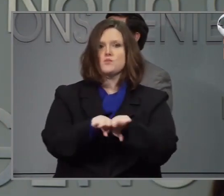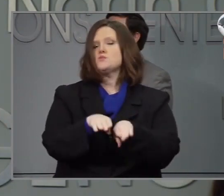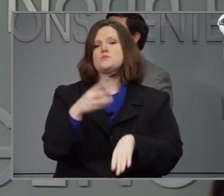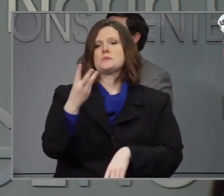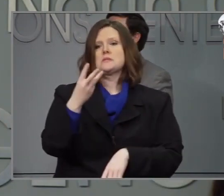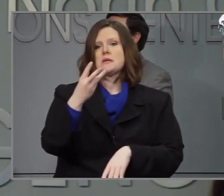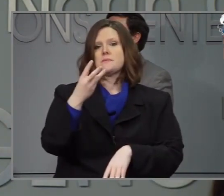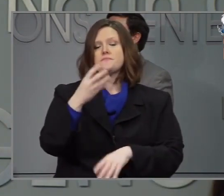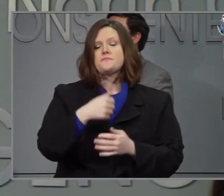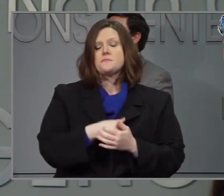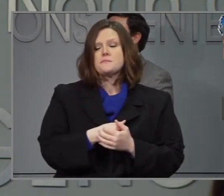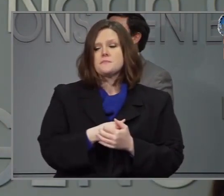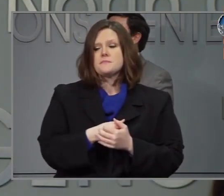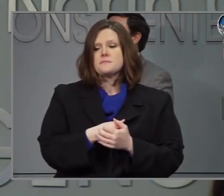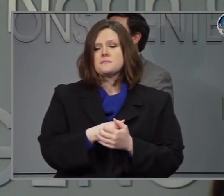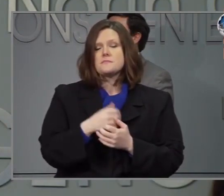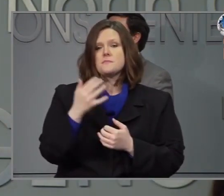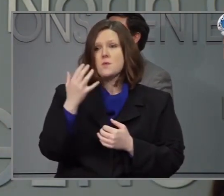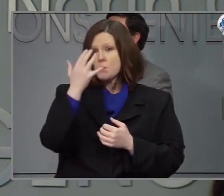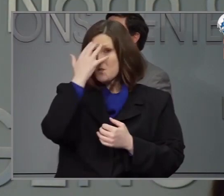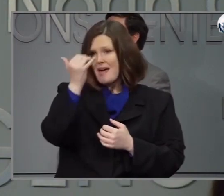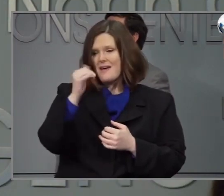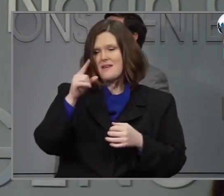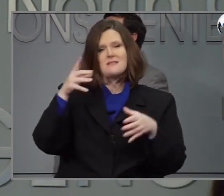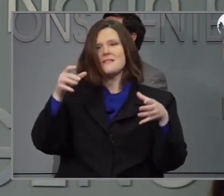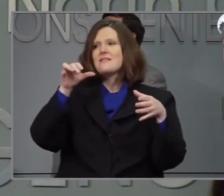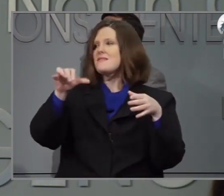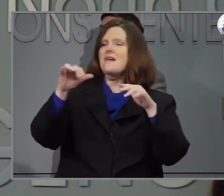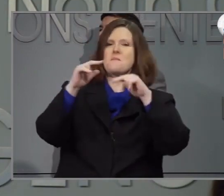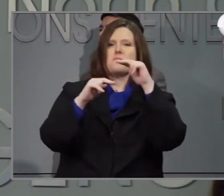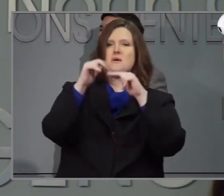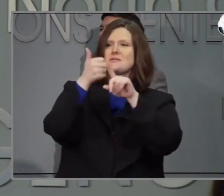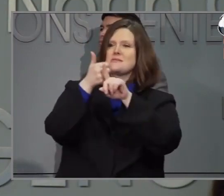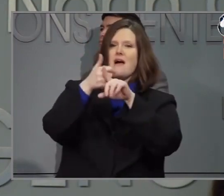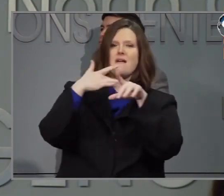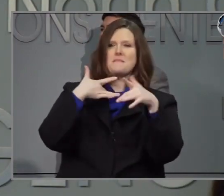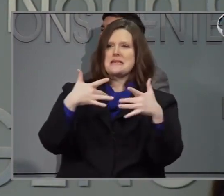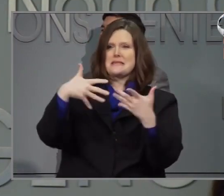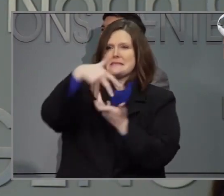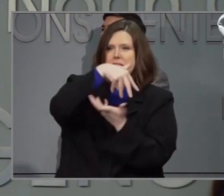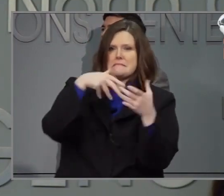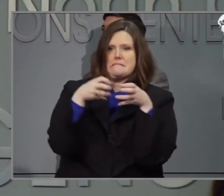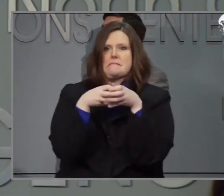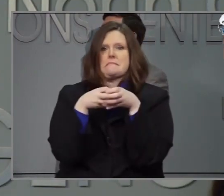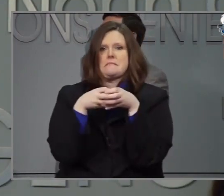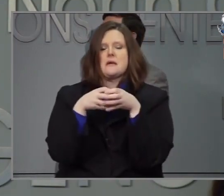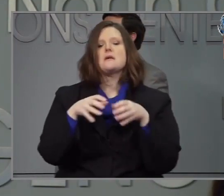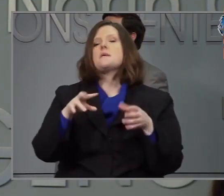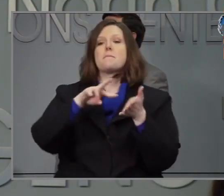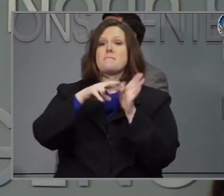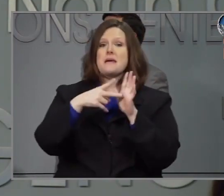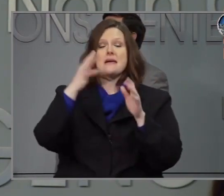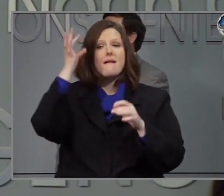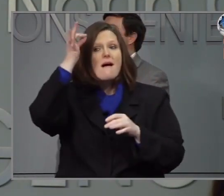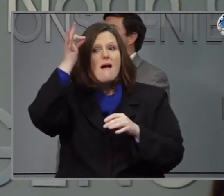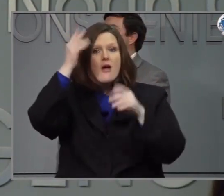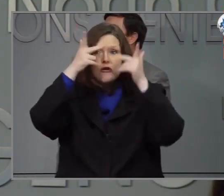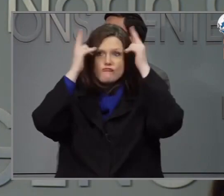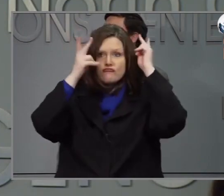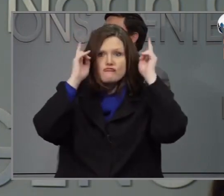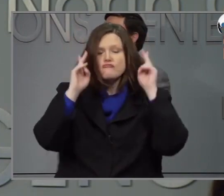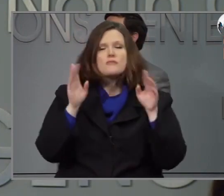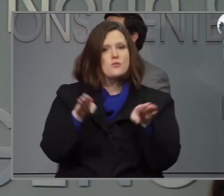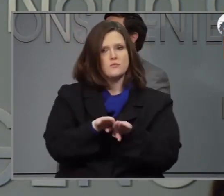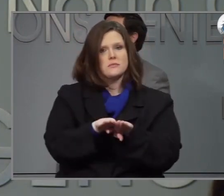por la incapacidad de implementar distanciamiento social también vamos a cerrar los salones para